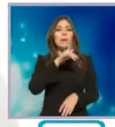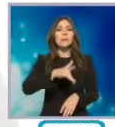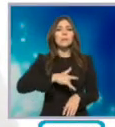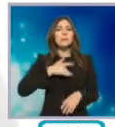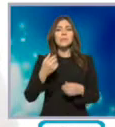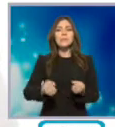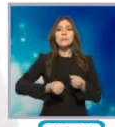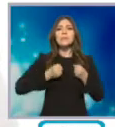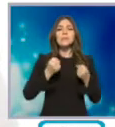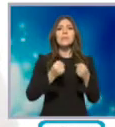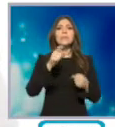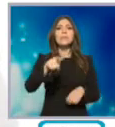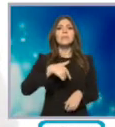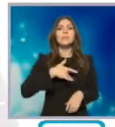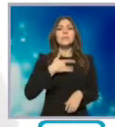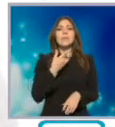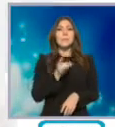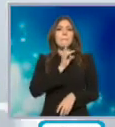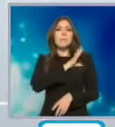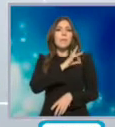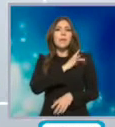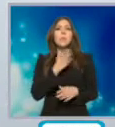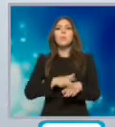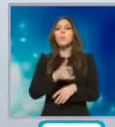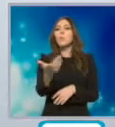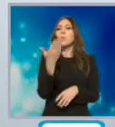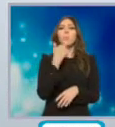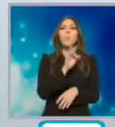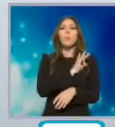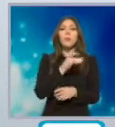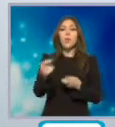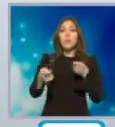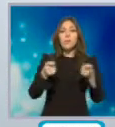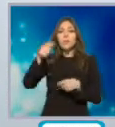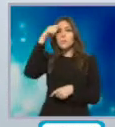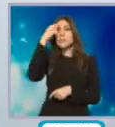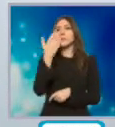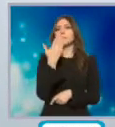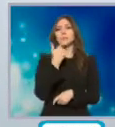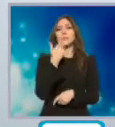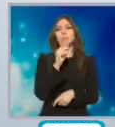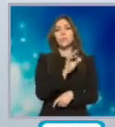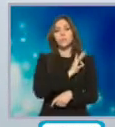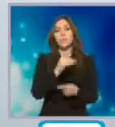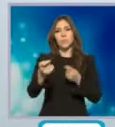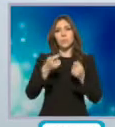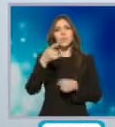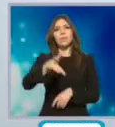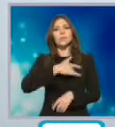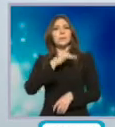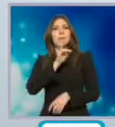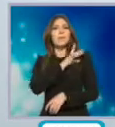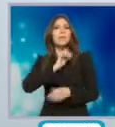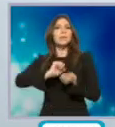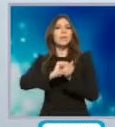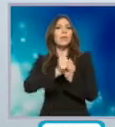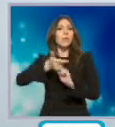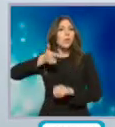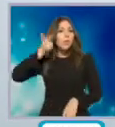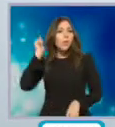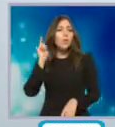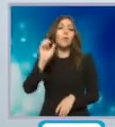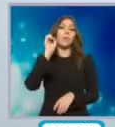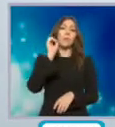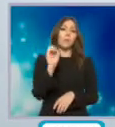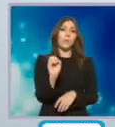algo que no puedes controlar, ¿no? Sí, sales de control totalmente y entonces te digo, muchas veces es este temor a estarse volviendo loco, mencionan,